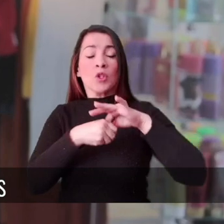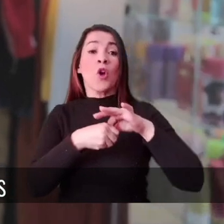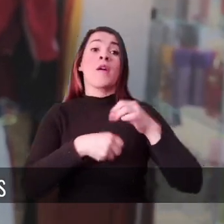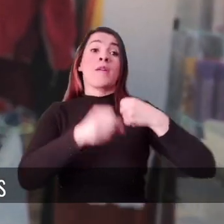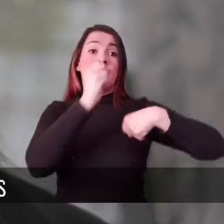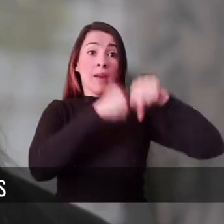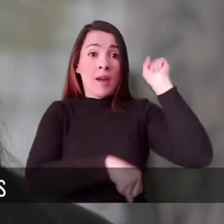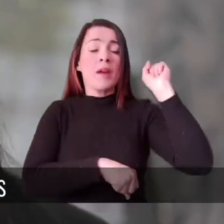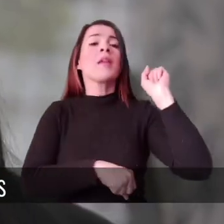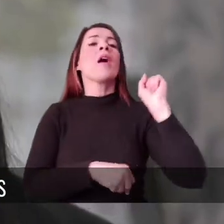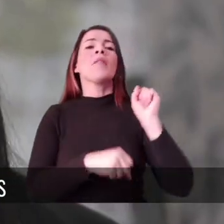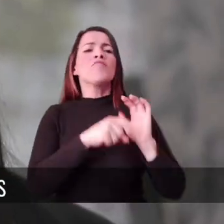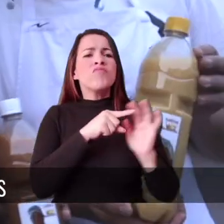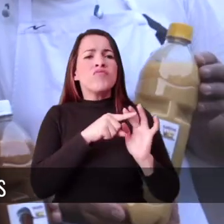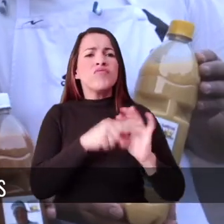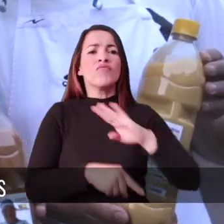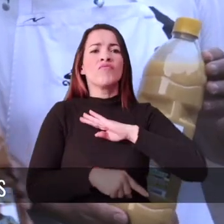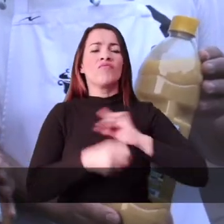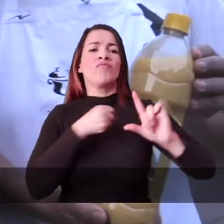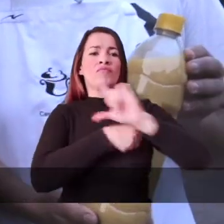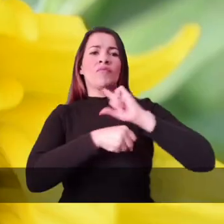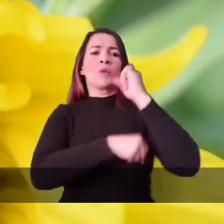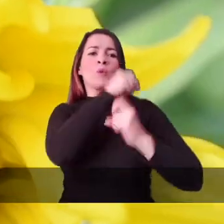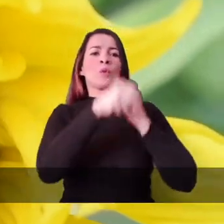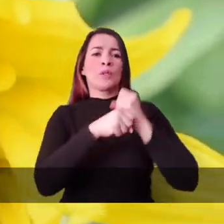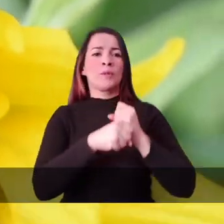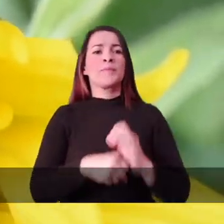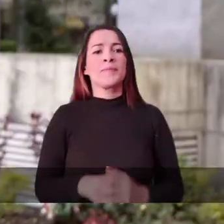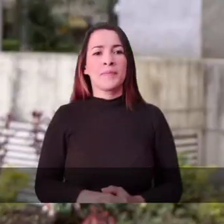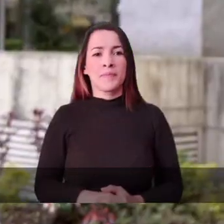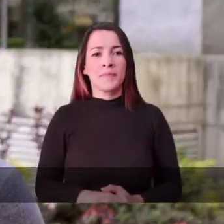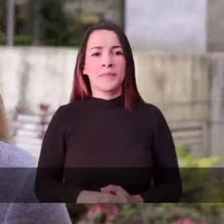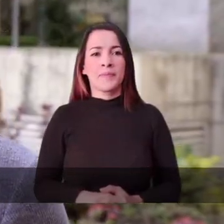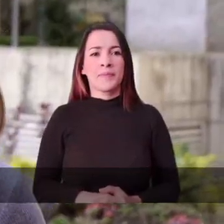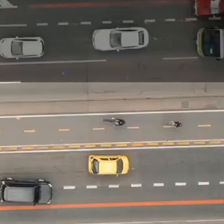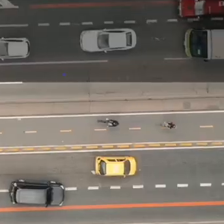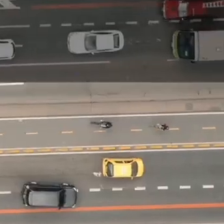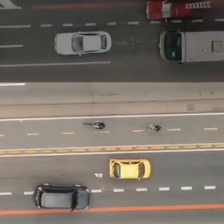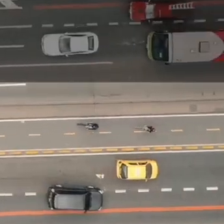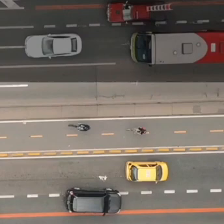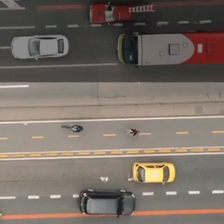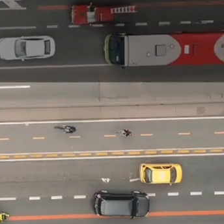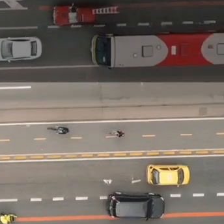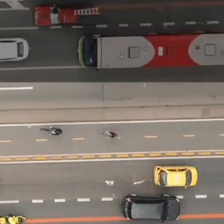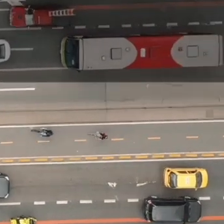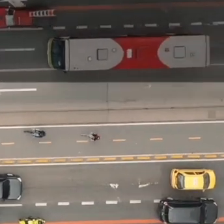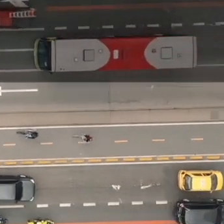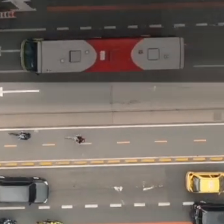votadas. Las propuestas ganadoras serán ejecutadas por las alcaldías locales al siguiente año.